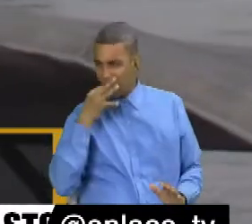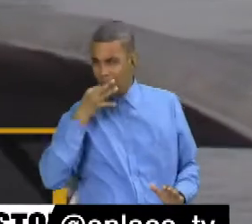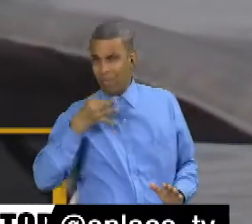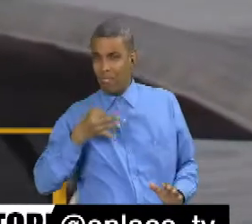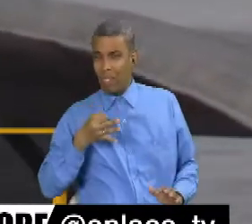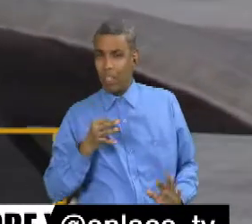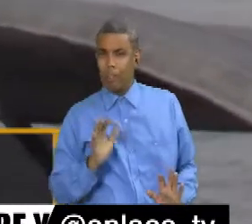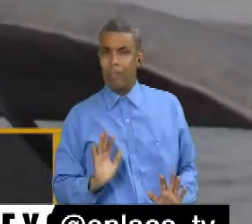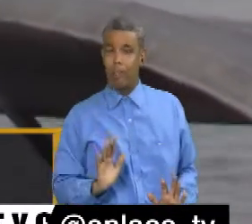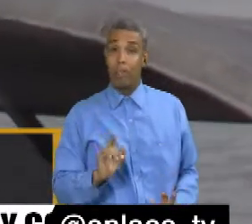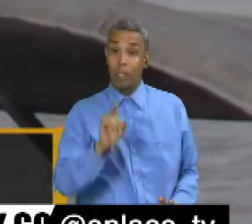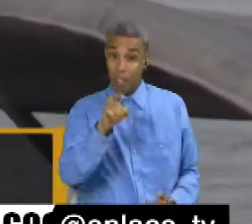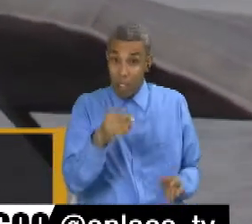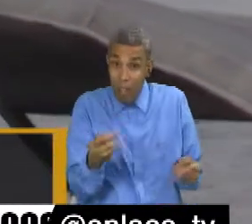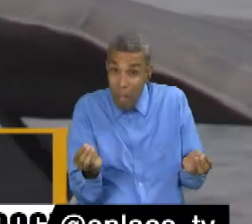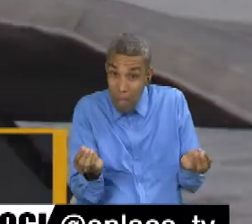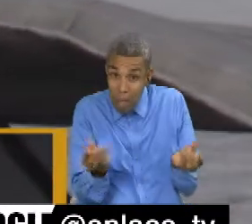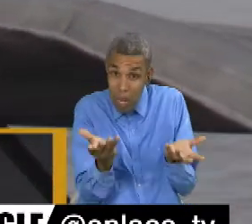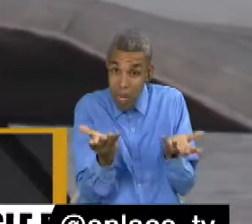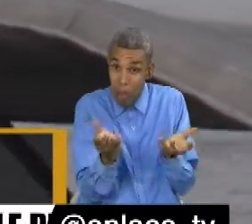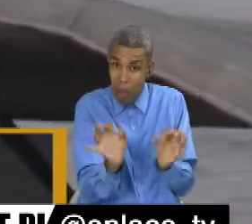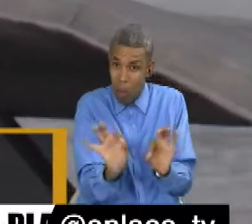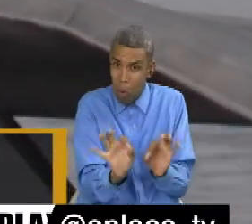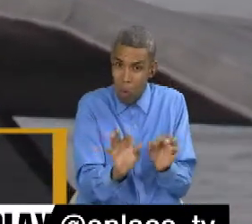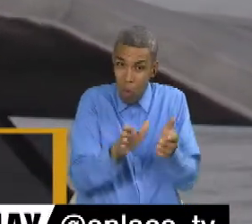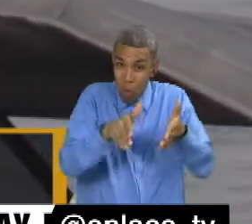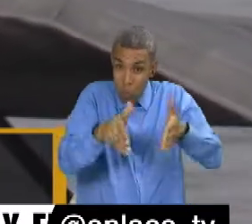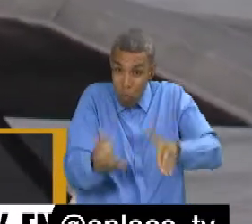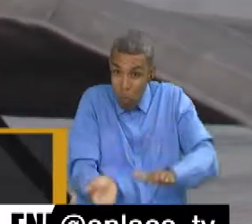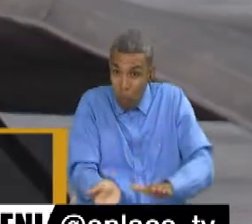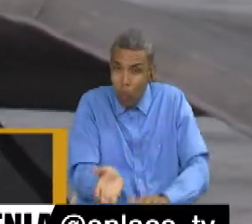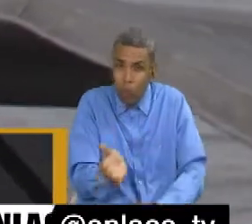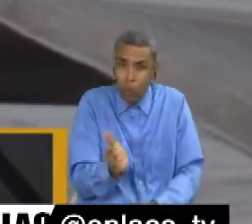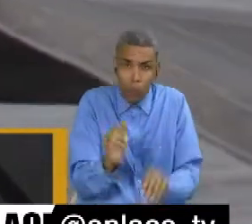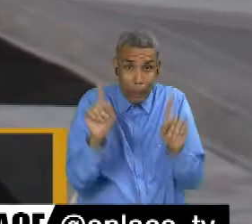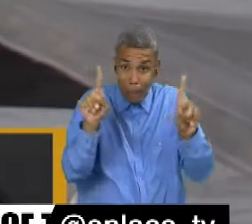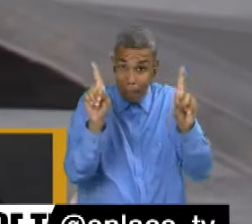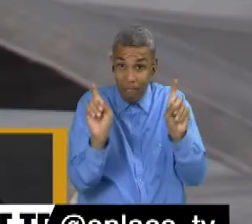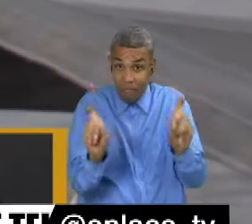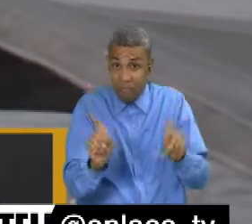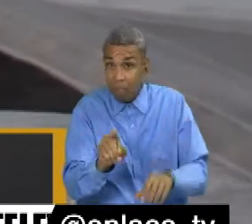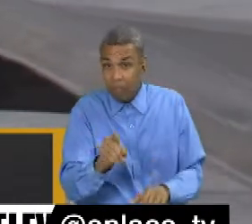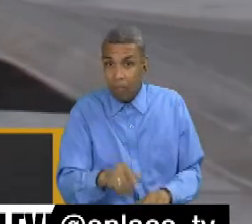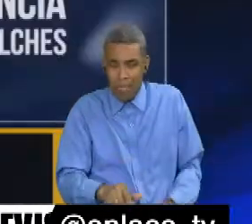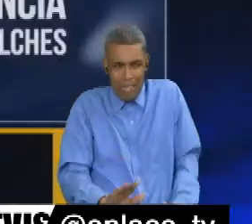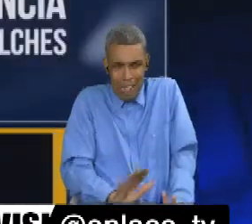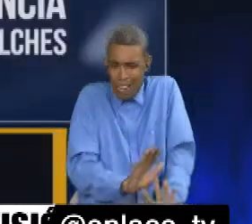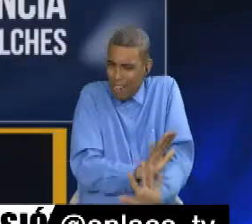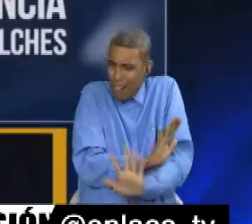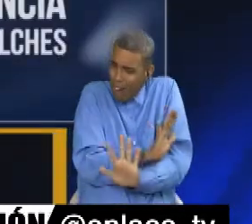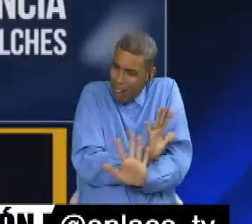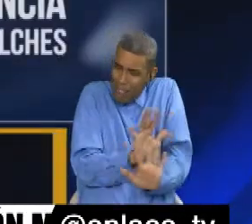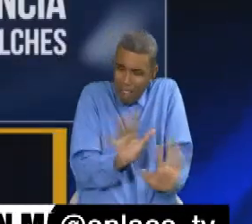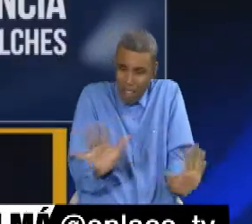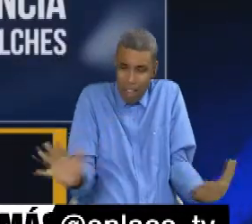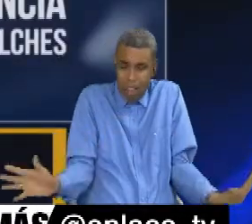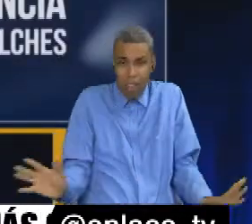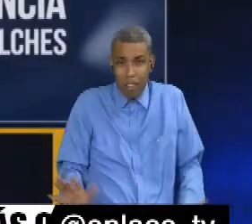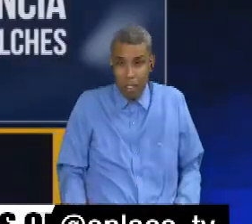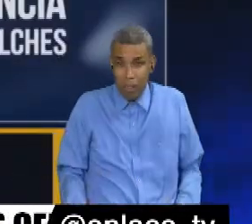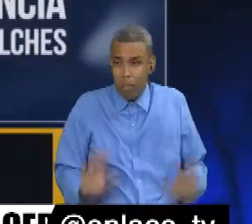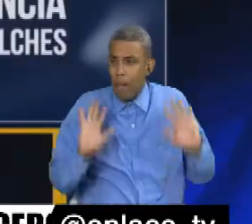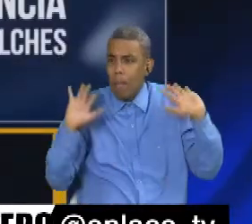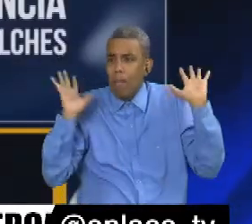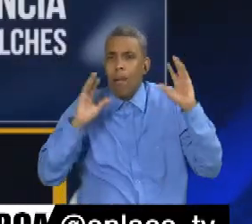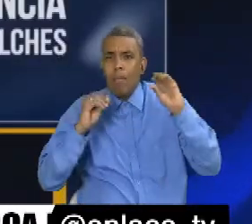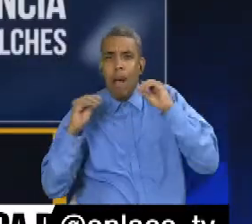saben si la persona está con vida o realmente la persona se ahogó. No sabemos nada sobre ese